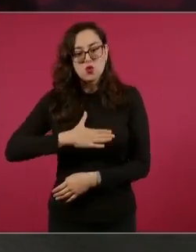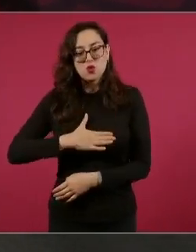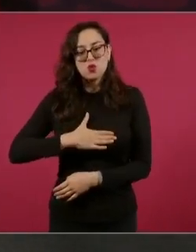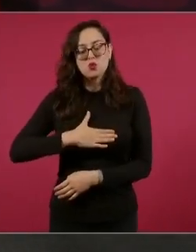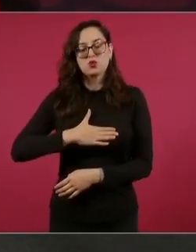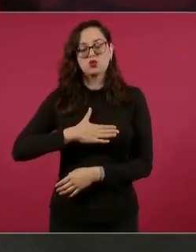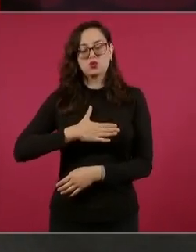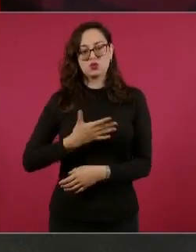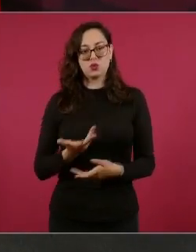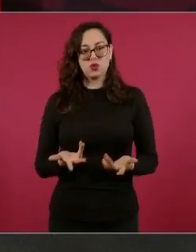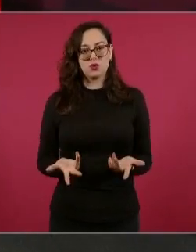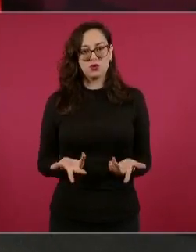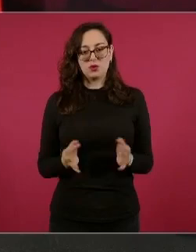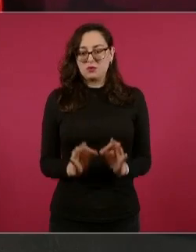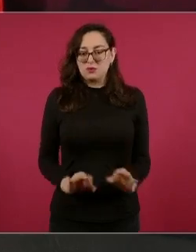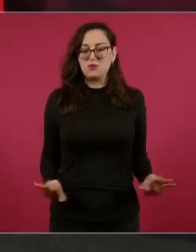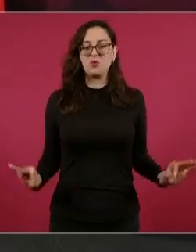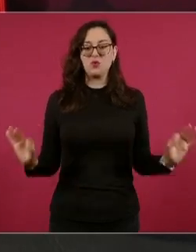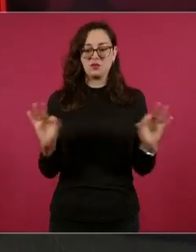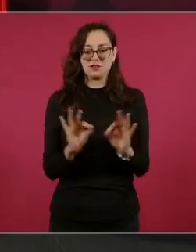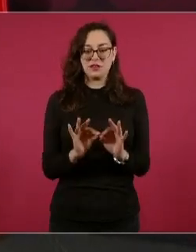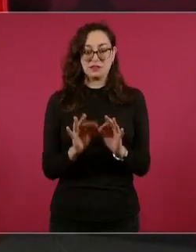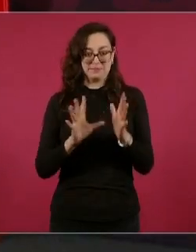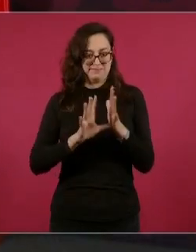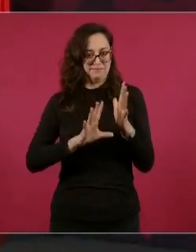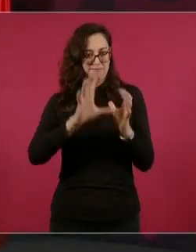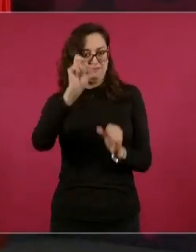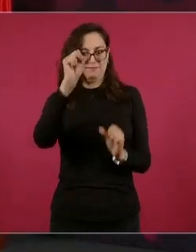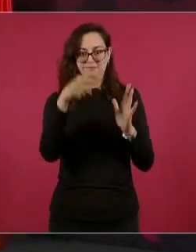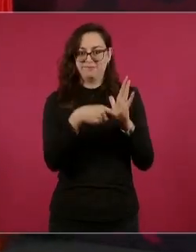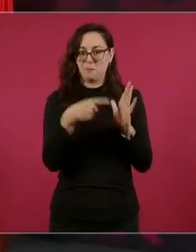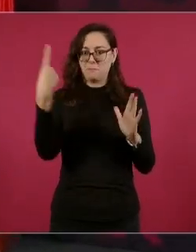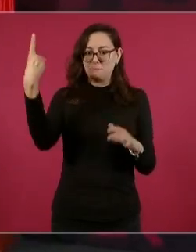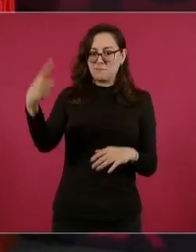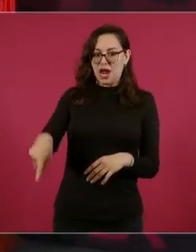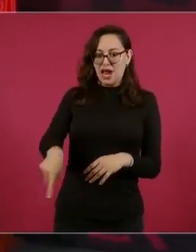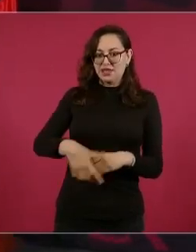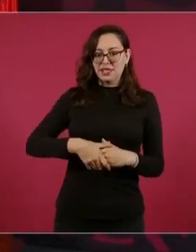salarios justos, como lo establece la Constitución.